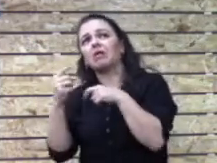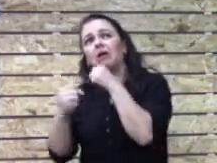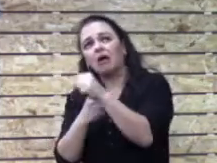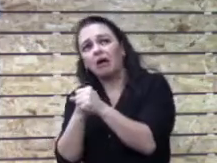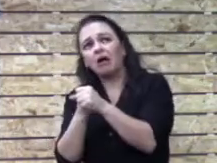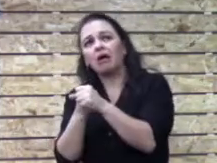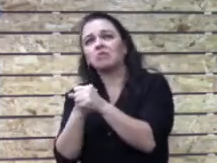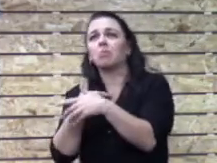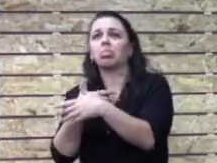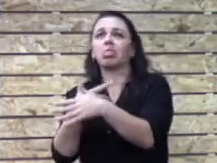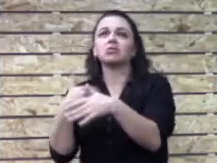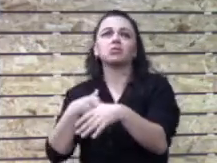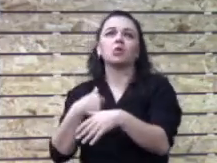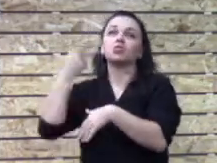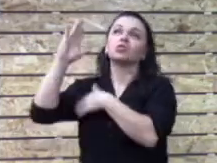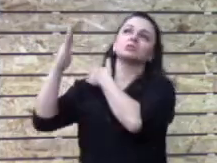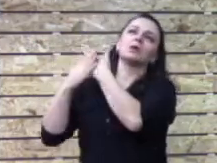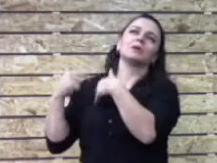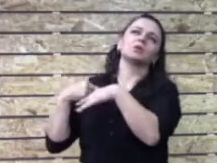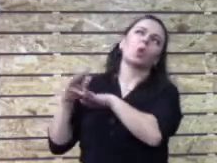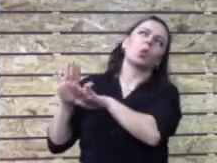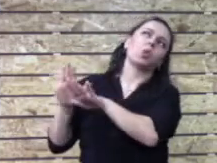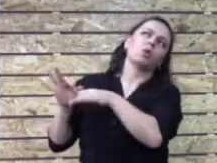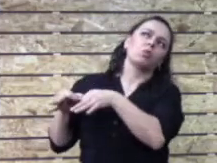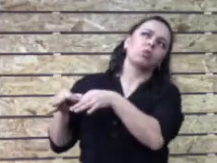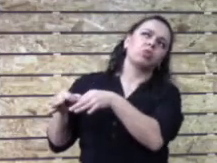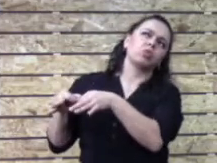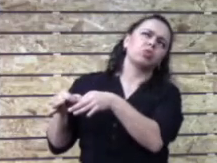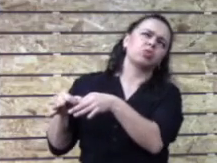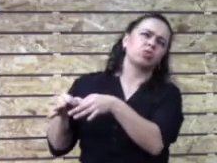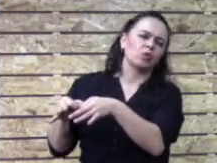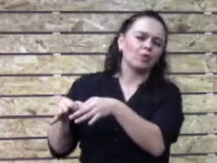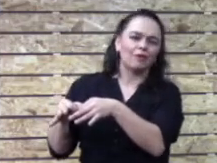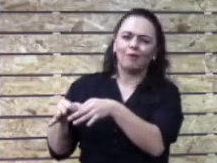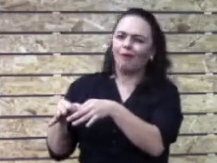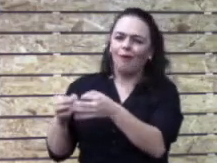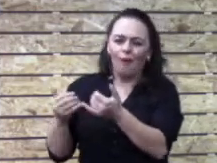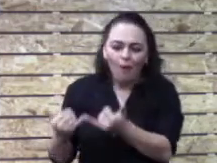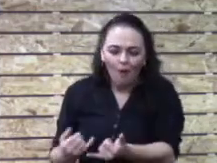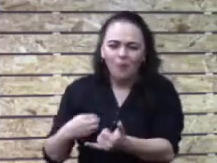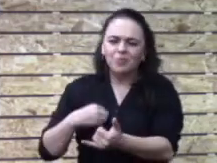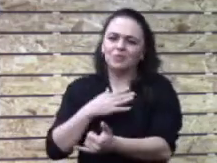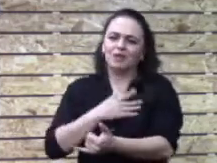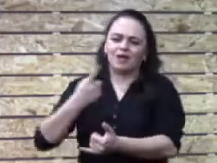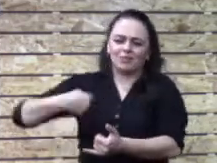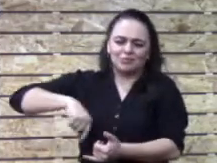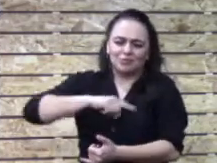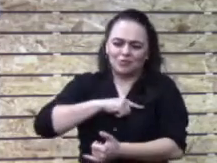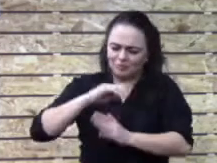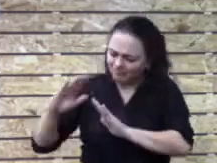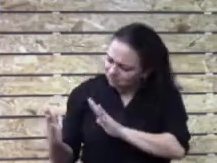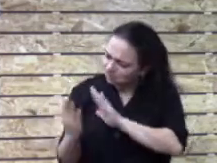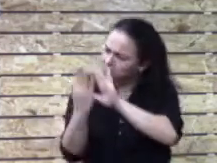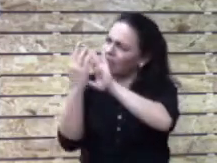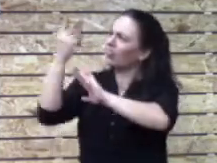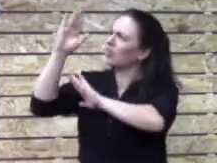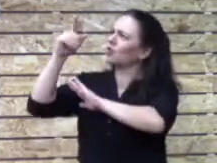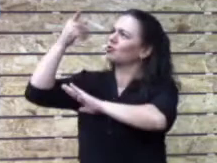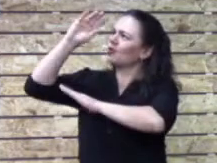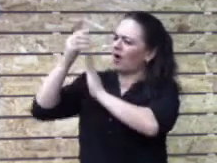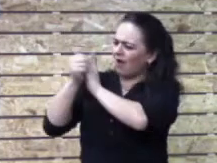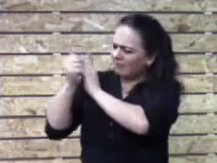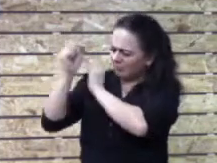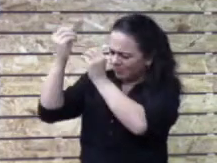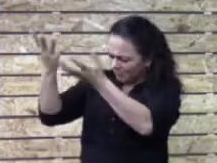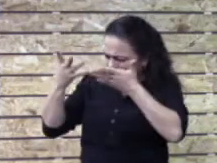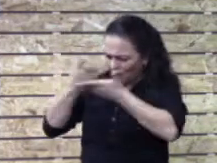al Señor, ríndete a Él, sírvele allí donde estás, con los talentos, dones, oficios y oportunidades que